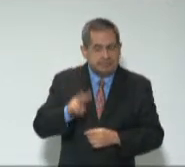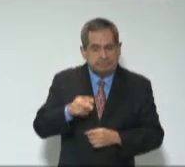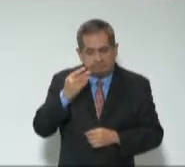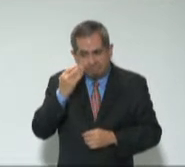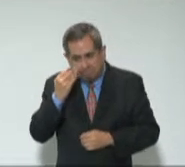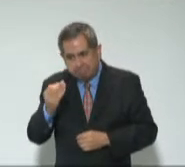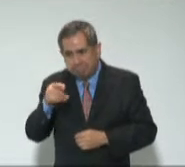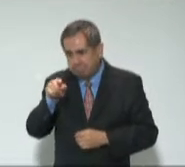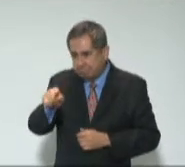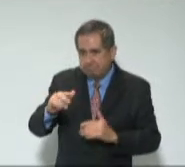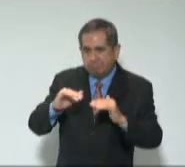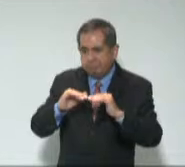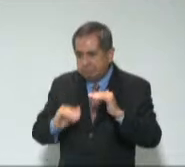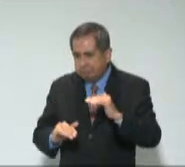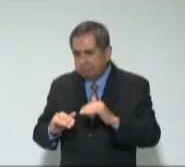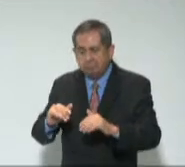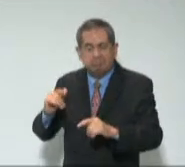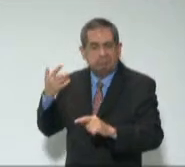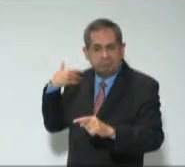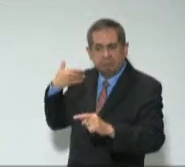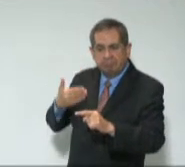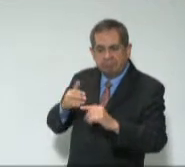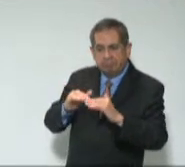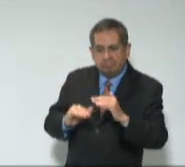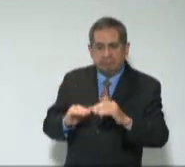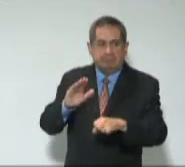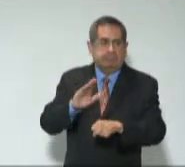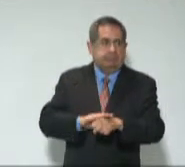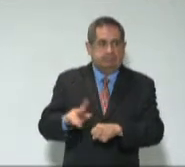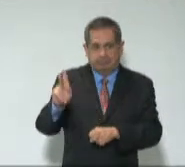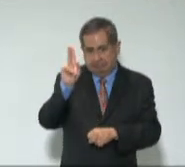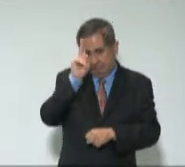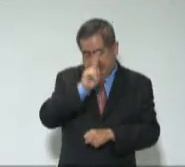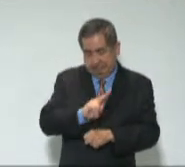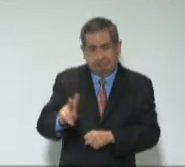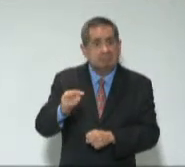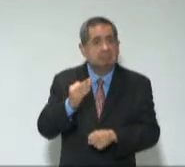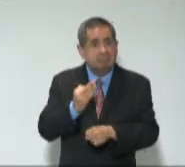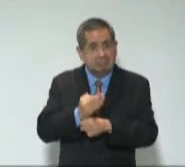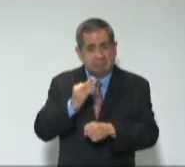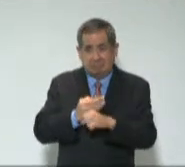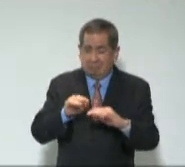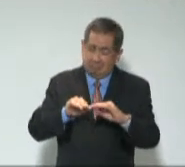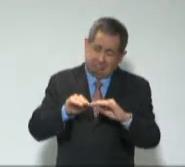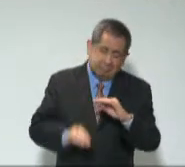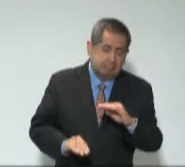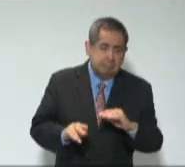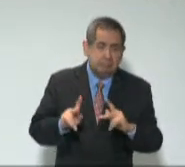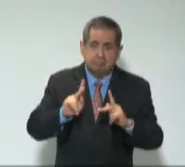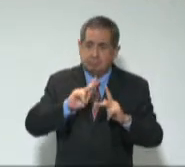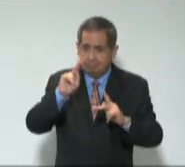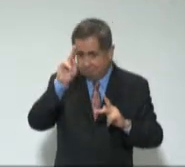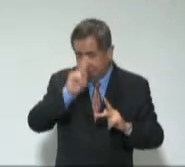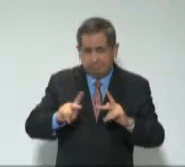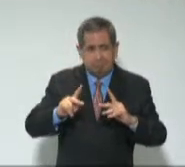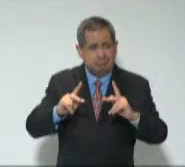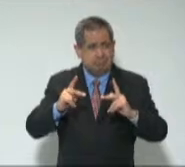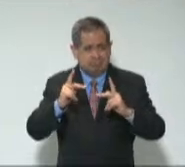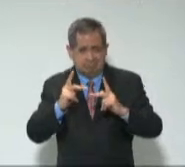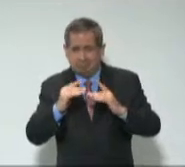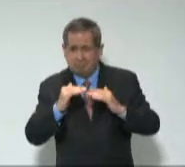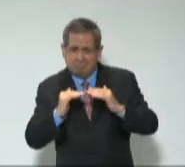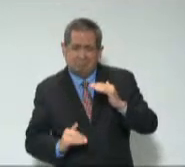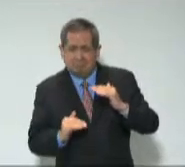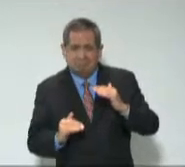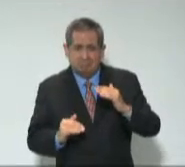inequidades preexistentes sino que se exserv van estas estas inequidades también por los efectos mismos de la